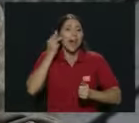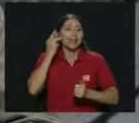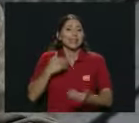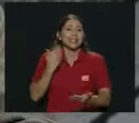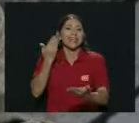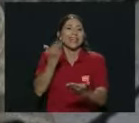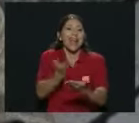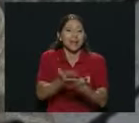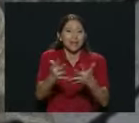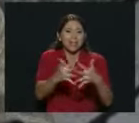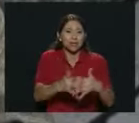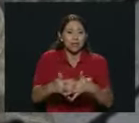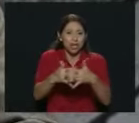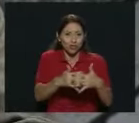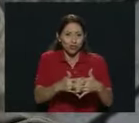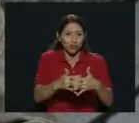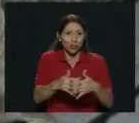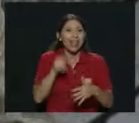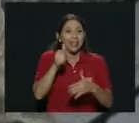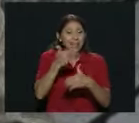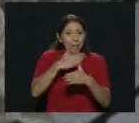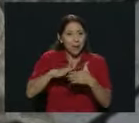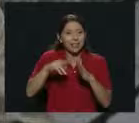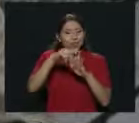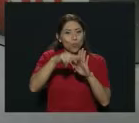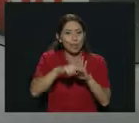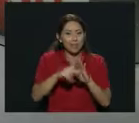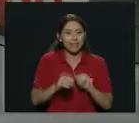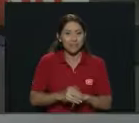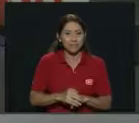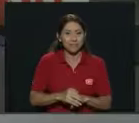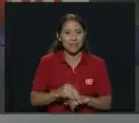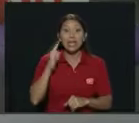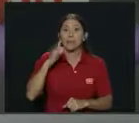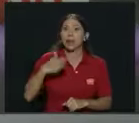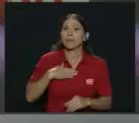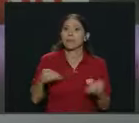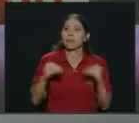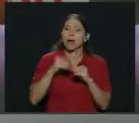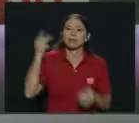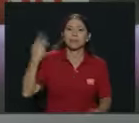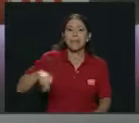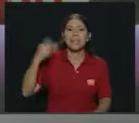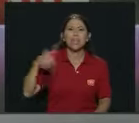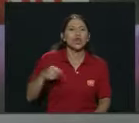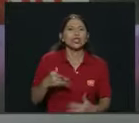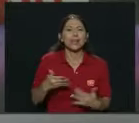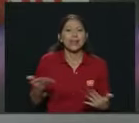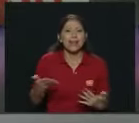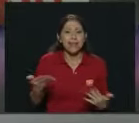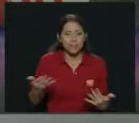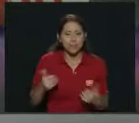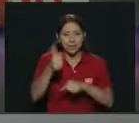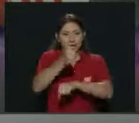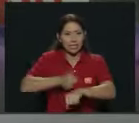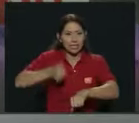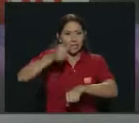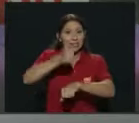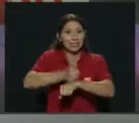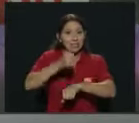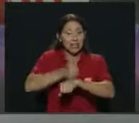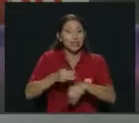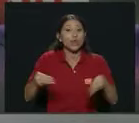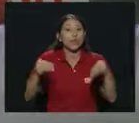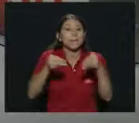en la parte normativa. Y por otro lado, que es para mí la más peligrosa, es el establecimiento de un